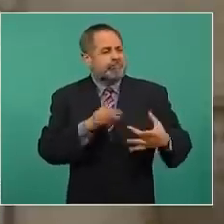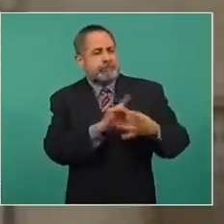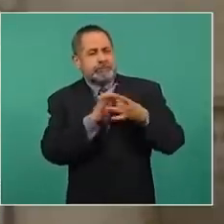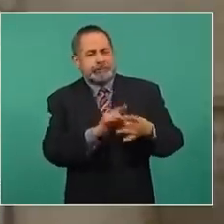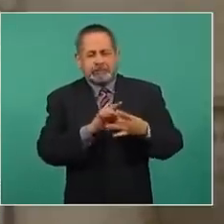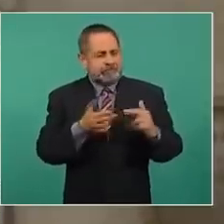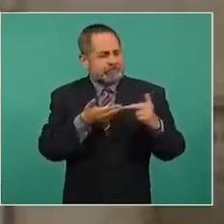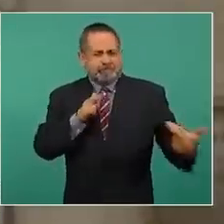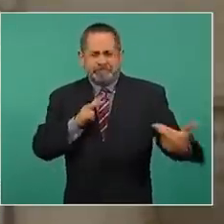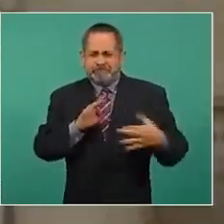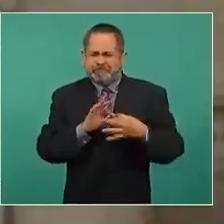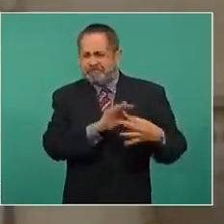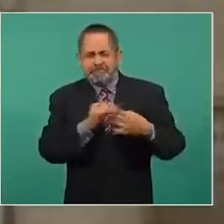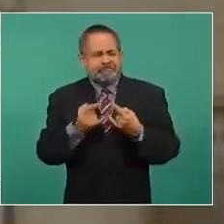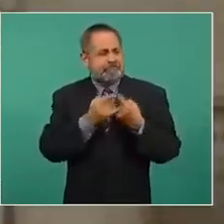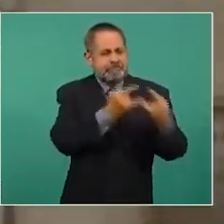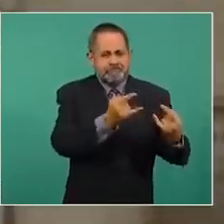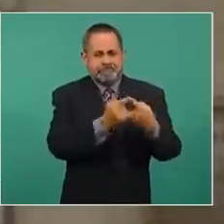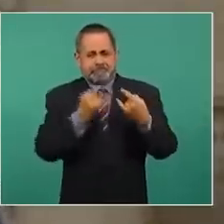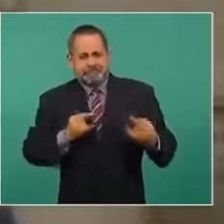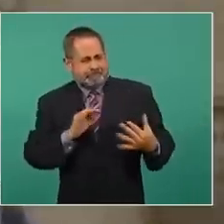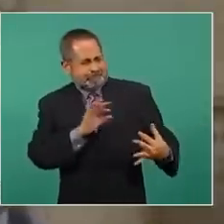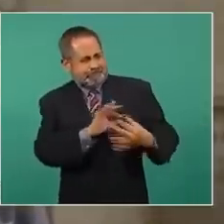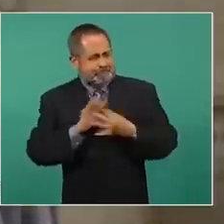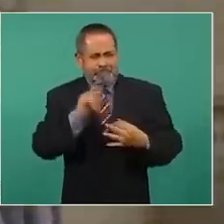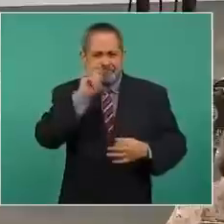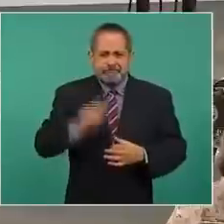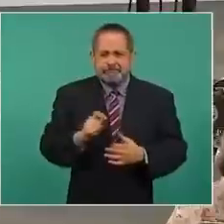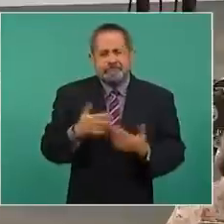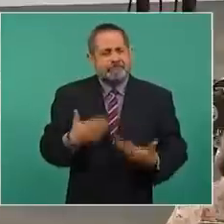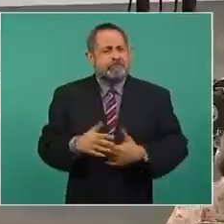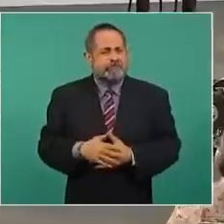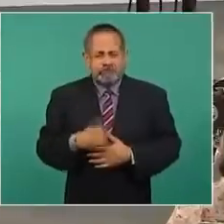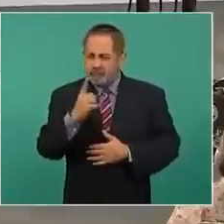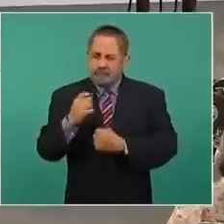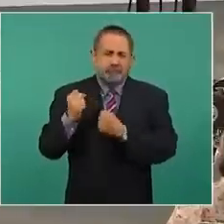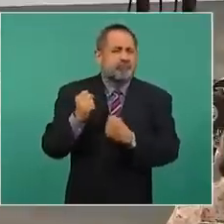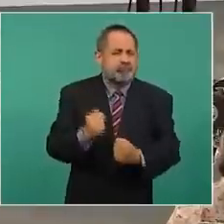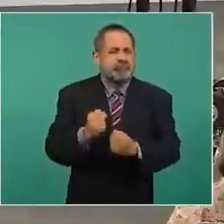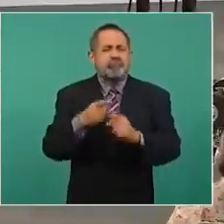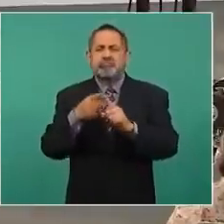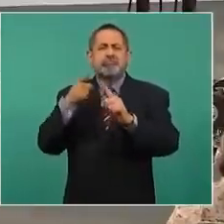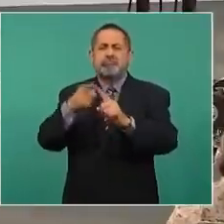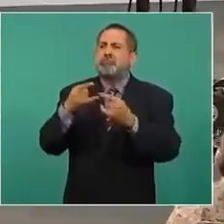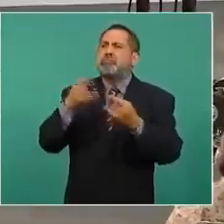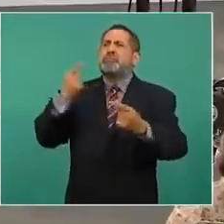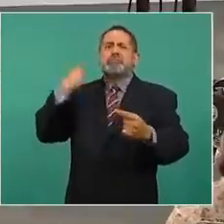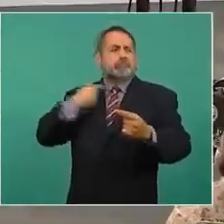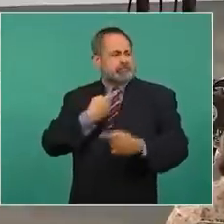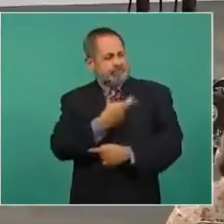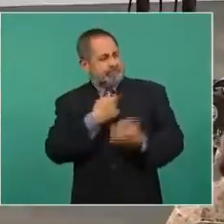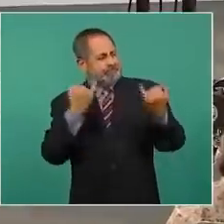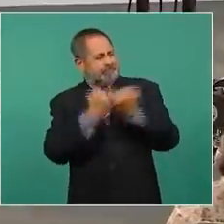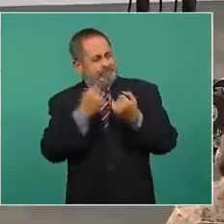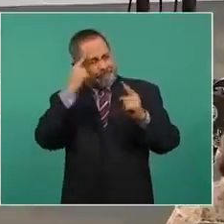profundos lazos de historia y mistad con un sólida base de una pasada compartido y